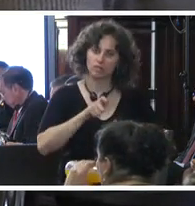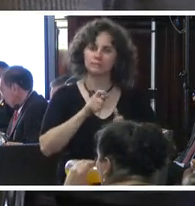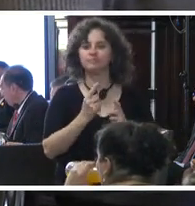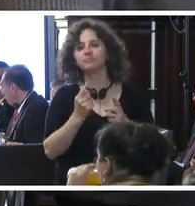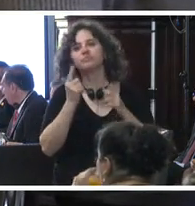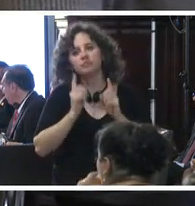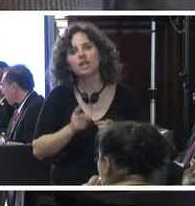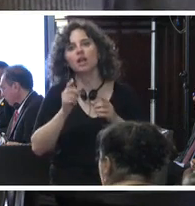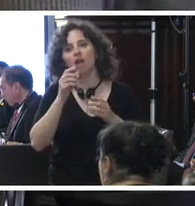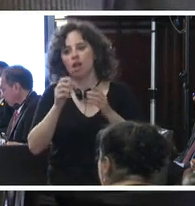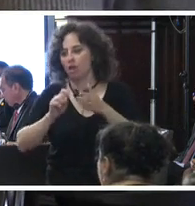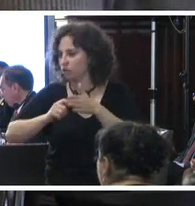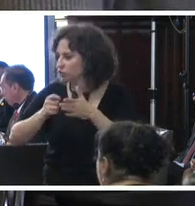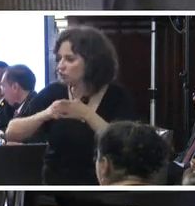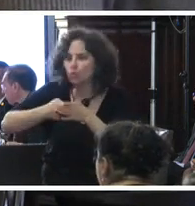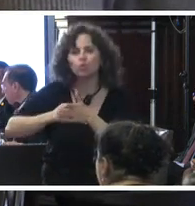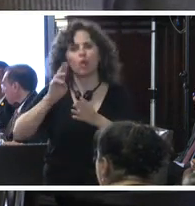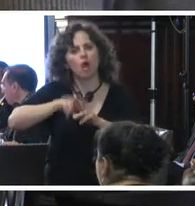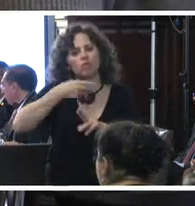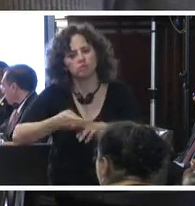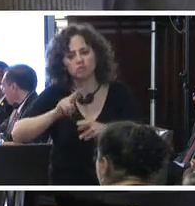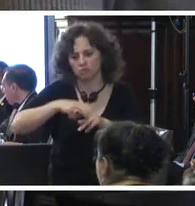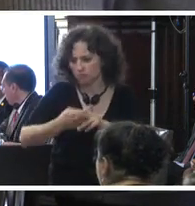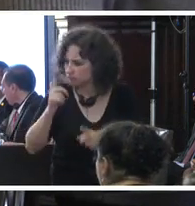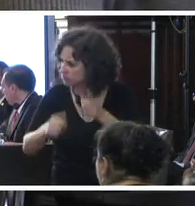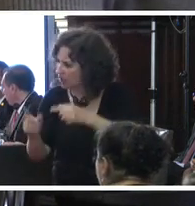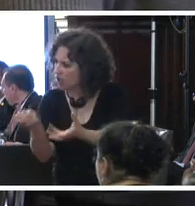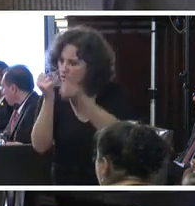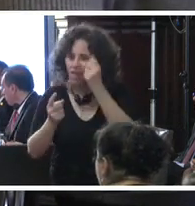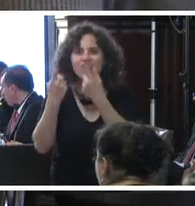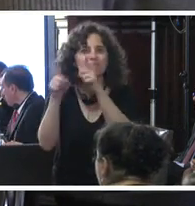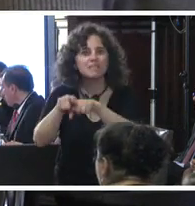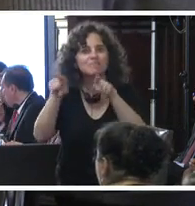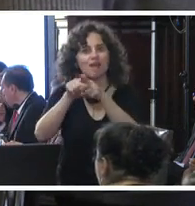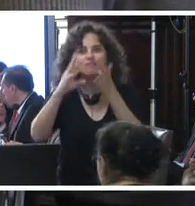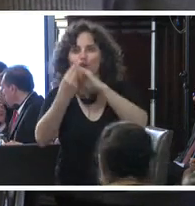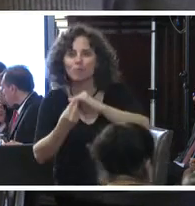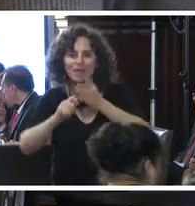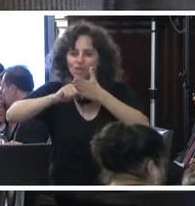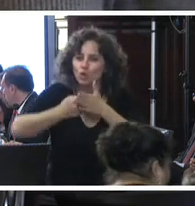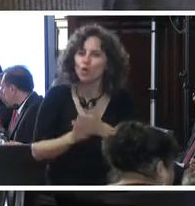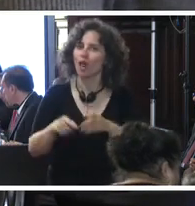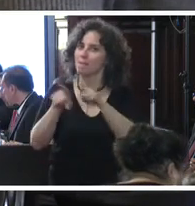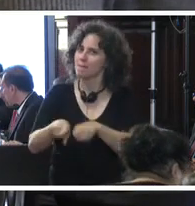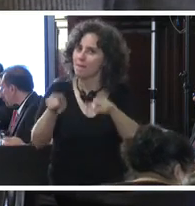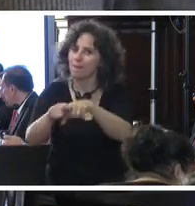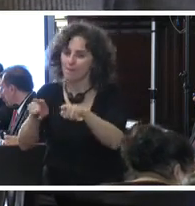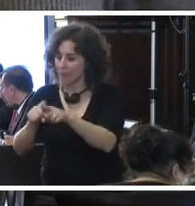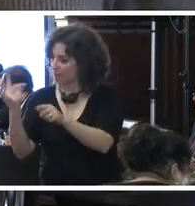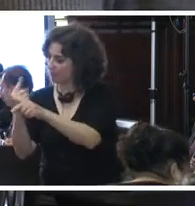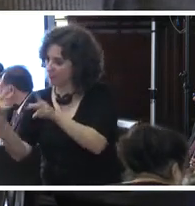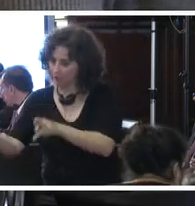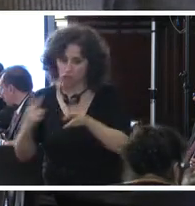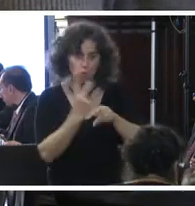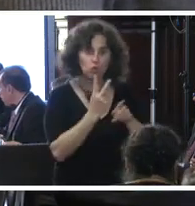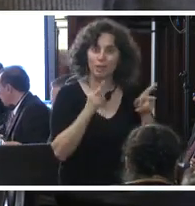en los casos de tortura encontramos una y otra vez las mismas técnicas utilizadas, así como en el primer y segundo periodo la